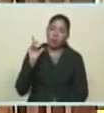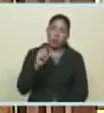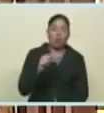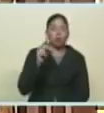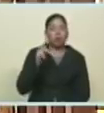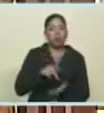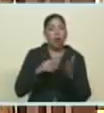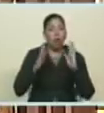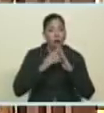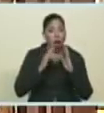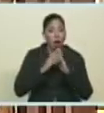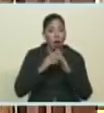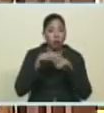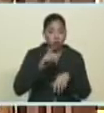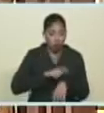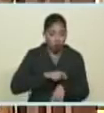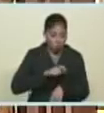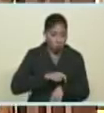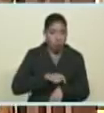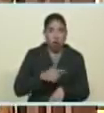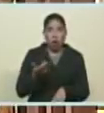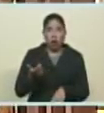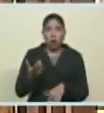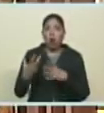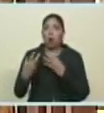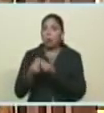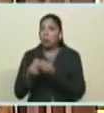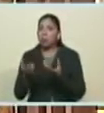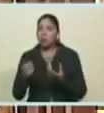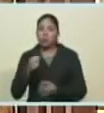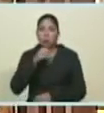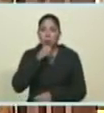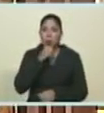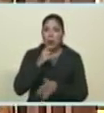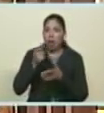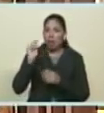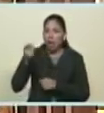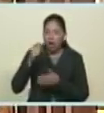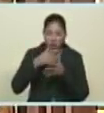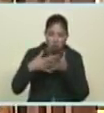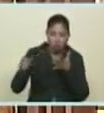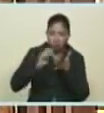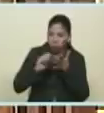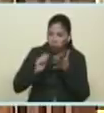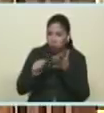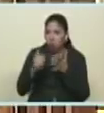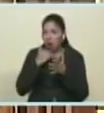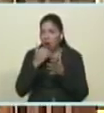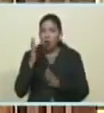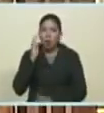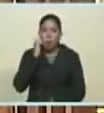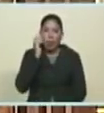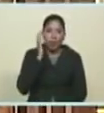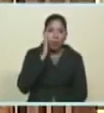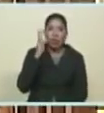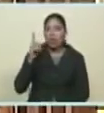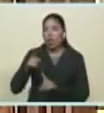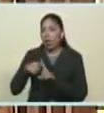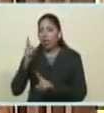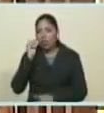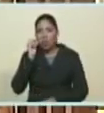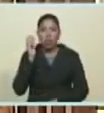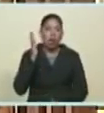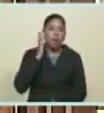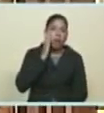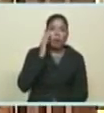están estudiando ahora, a esta hora con su abuela al lado, su abuelito, un tío, la madrina o una tía,